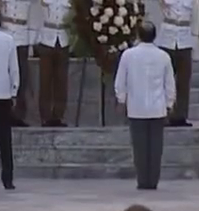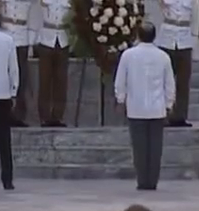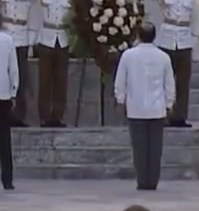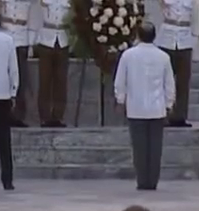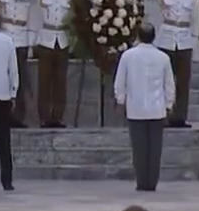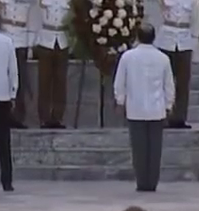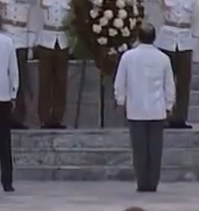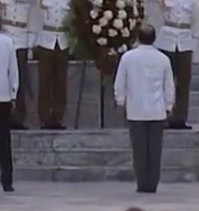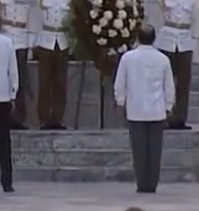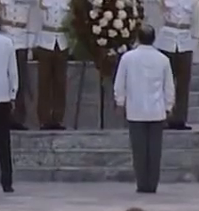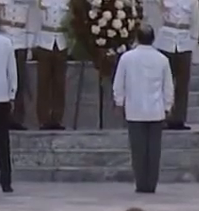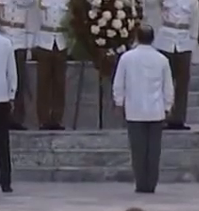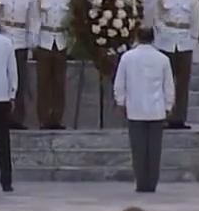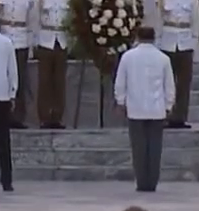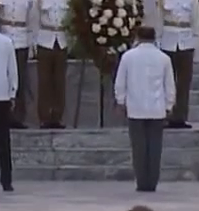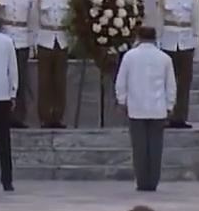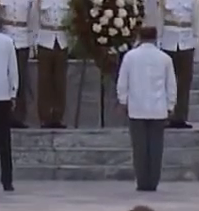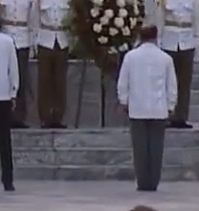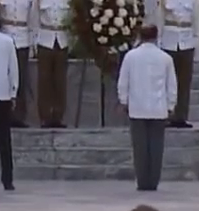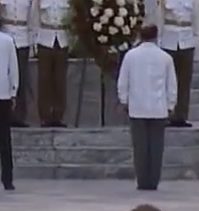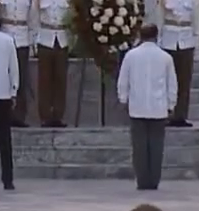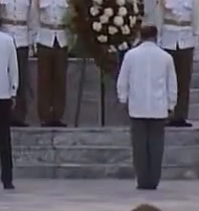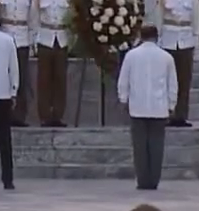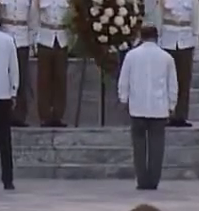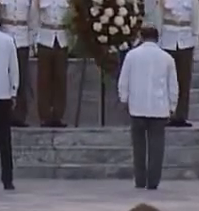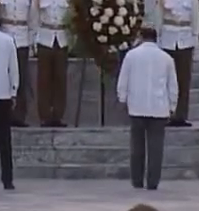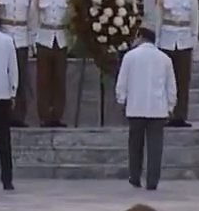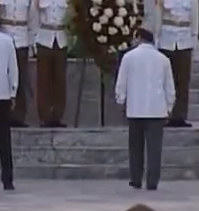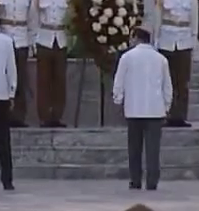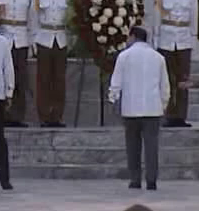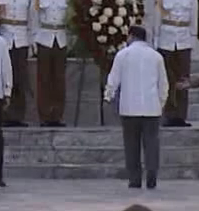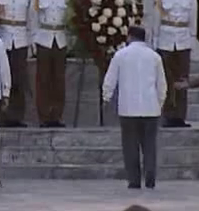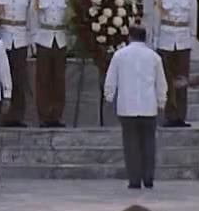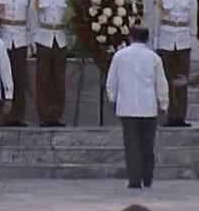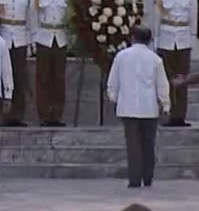¡Descansen! ¡Armas!